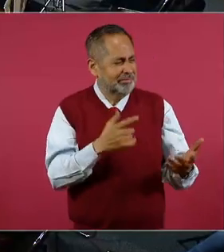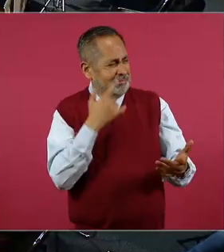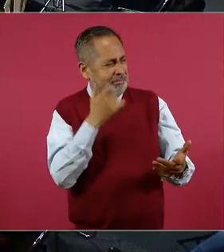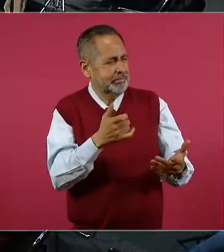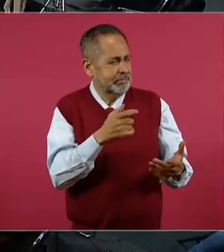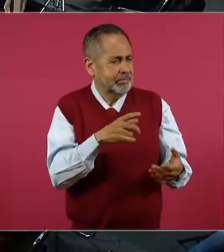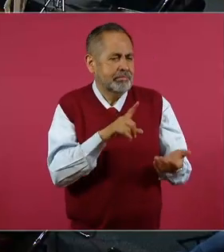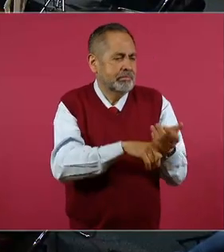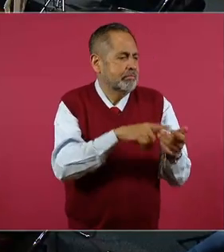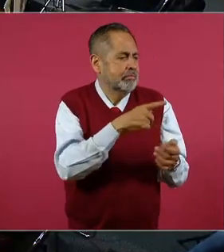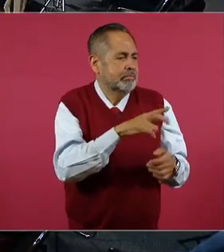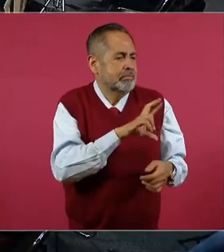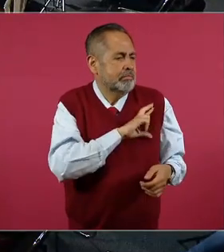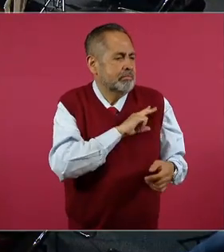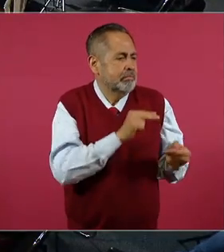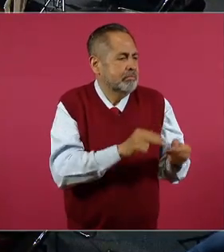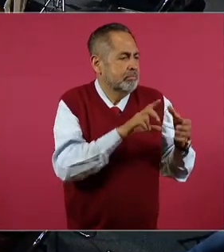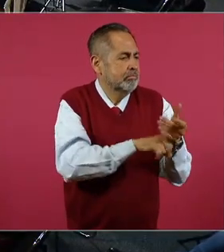particulares,